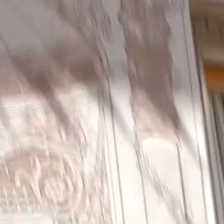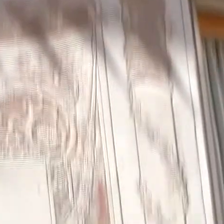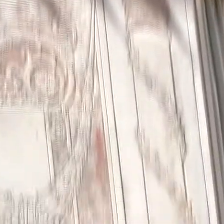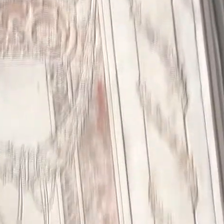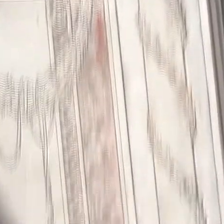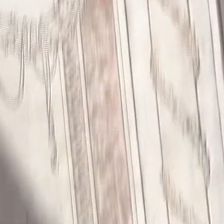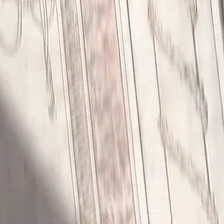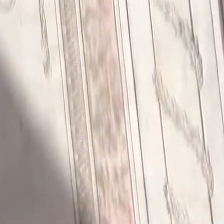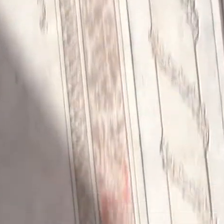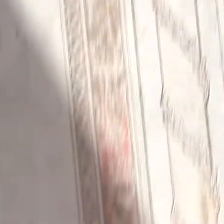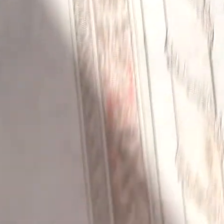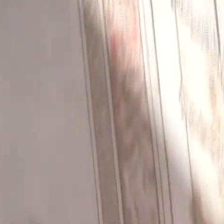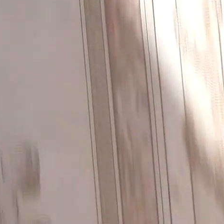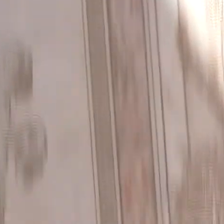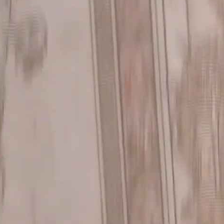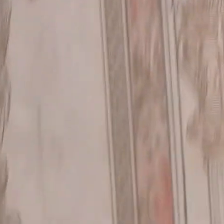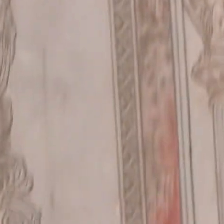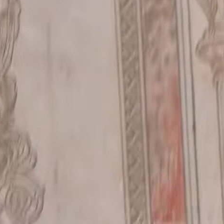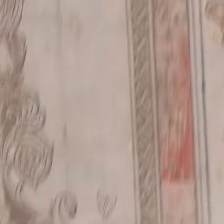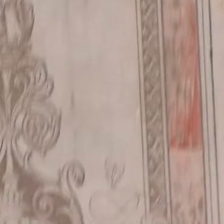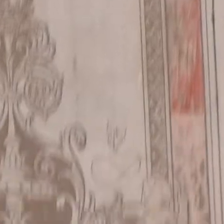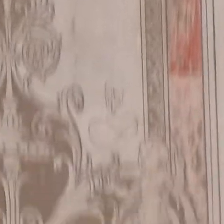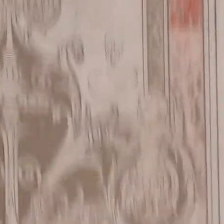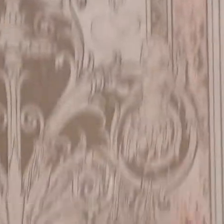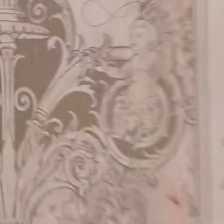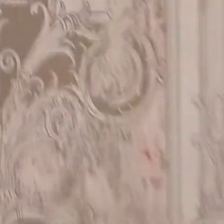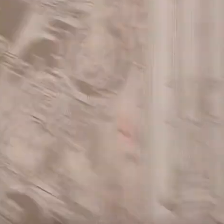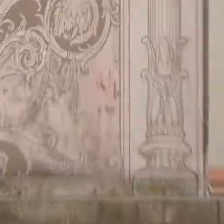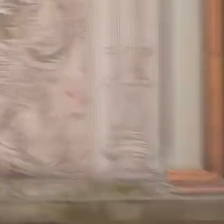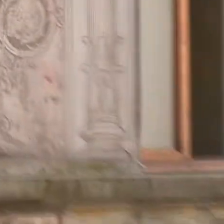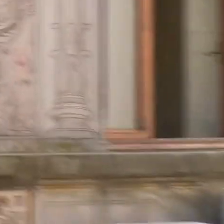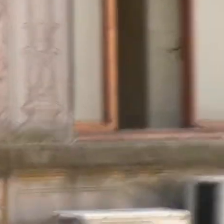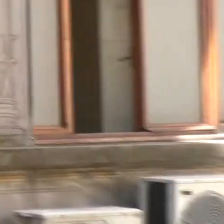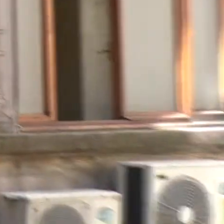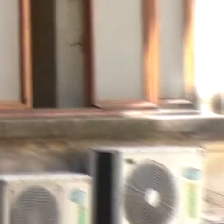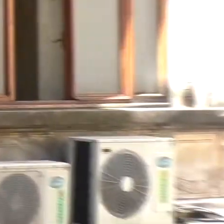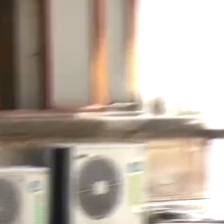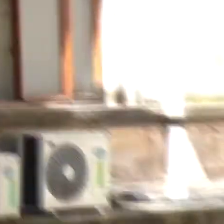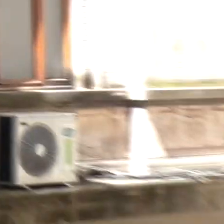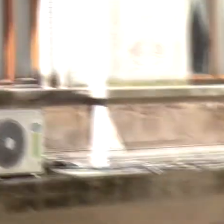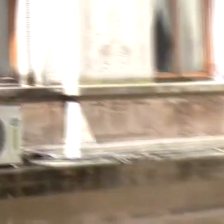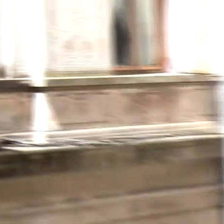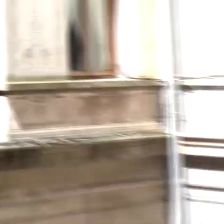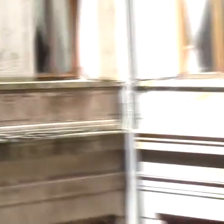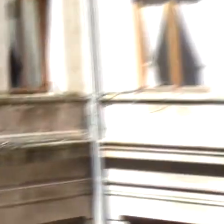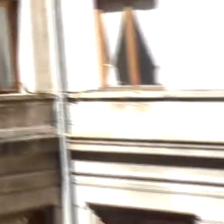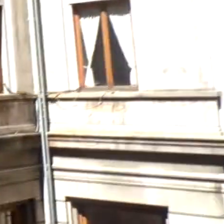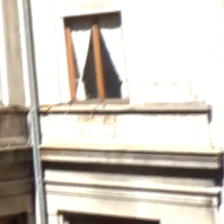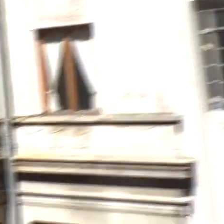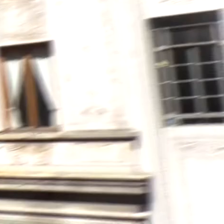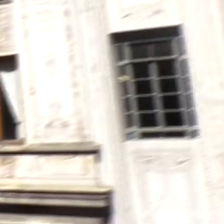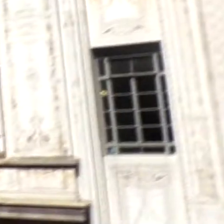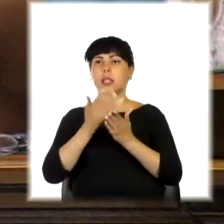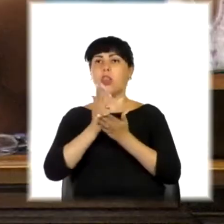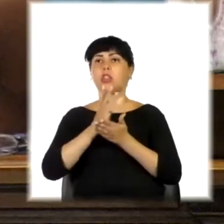administrativa de todo organismo público sea o no estatal garantizándose si el derecho fundamental de las